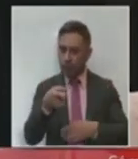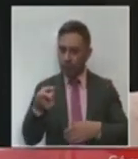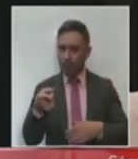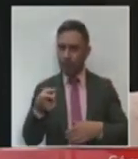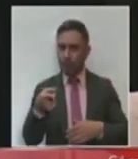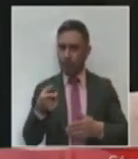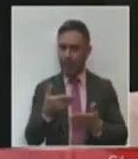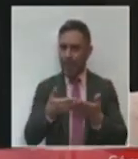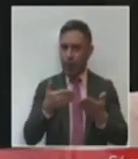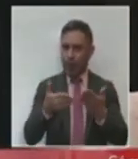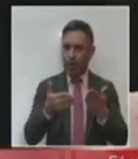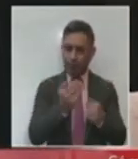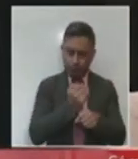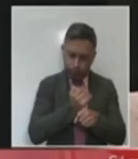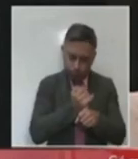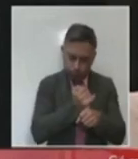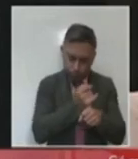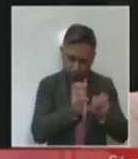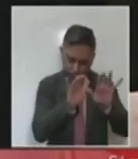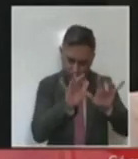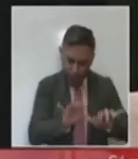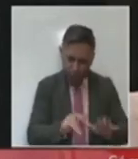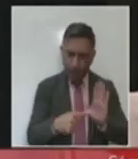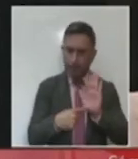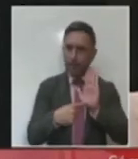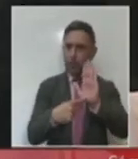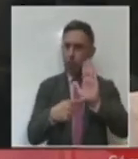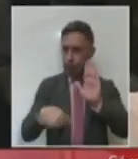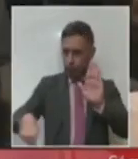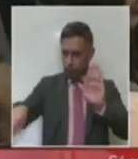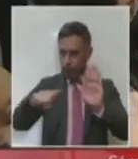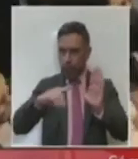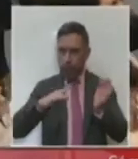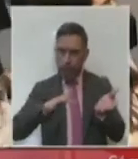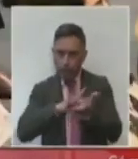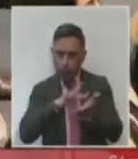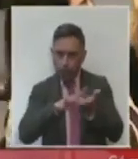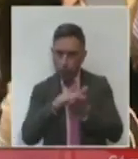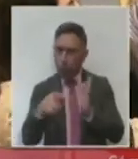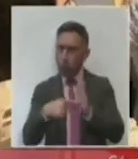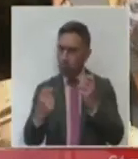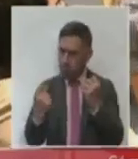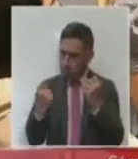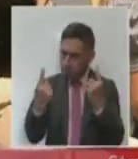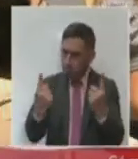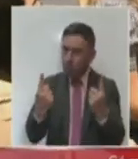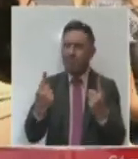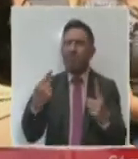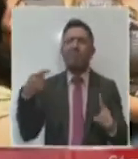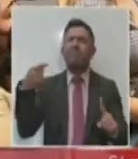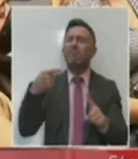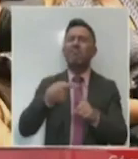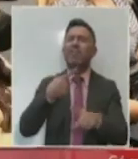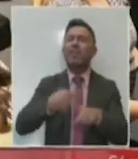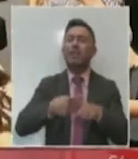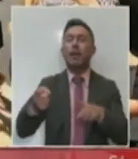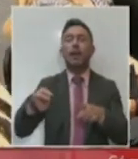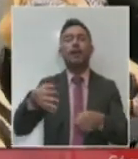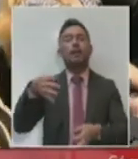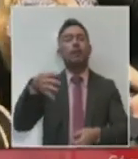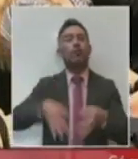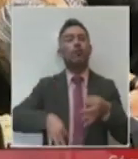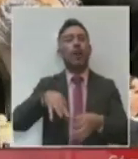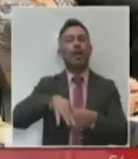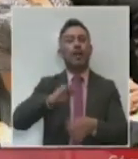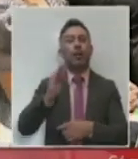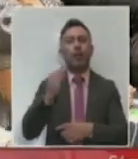esta presentación, pero quiero poner énfasis en el presidente del Tribunal Electoral Federal, el magistrado